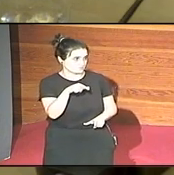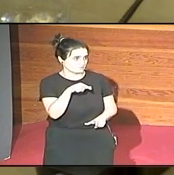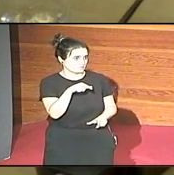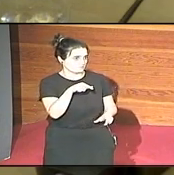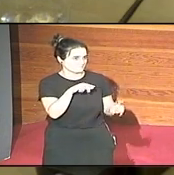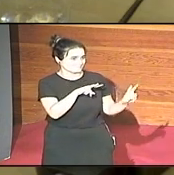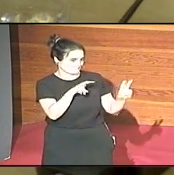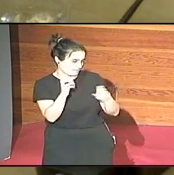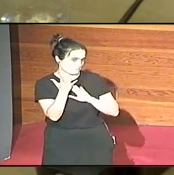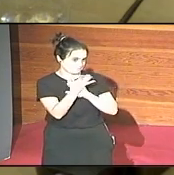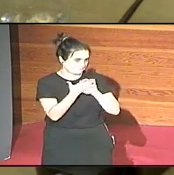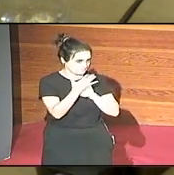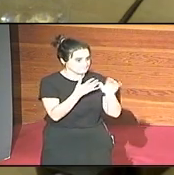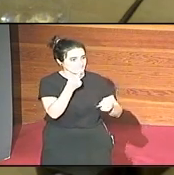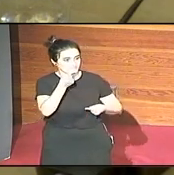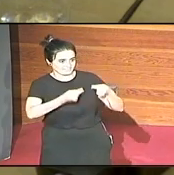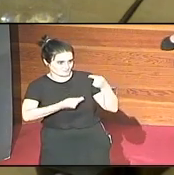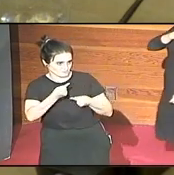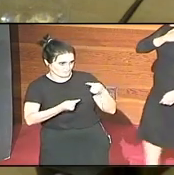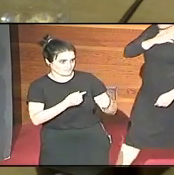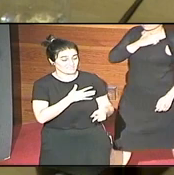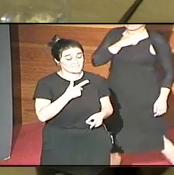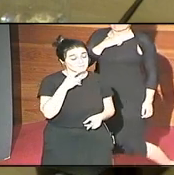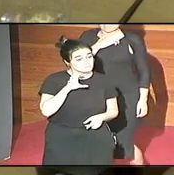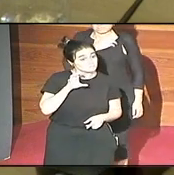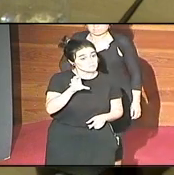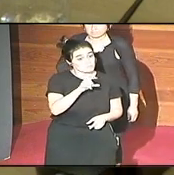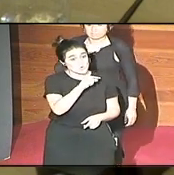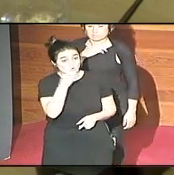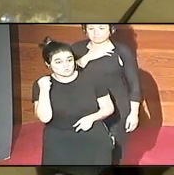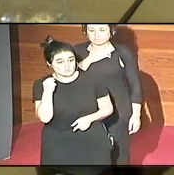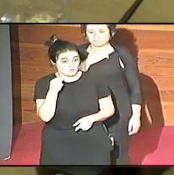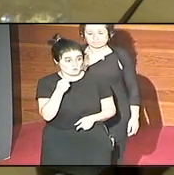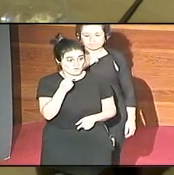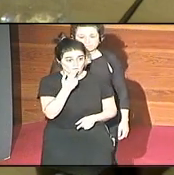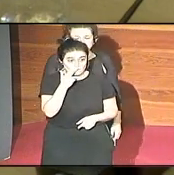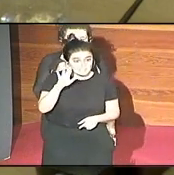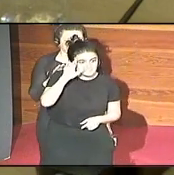esta cuestión. ¿Se puede decir que el Estado ruso es fascista o no?